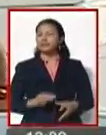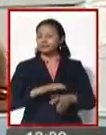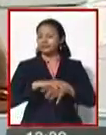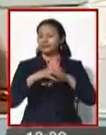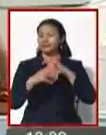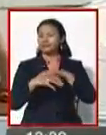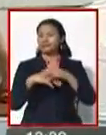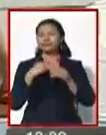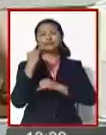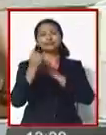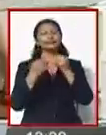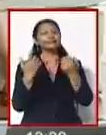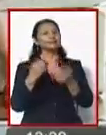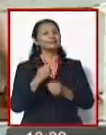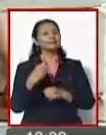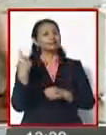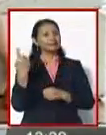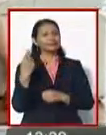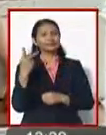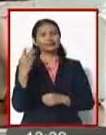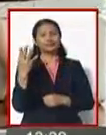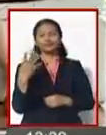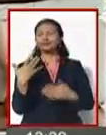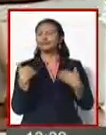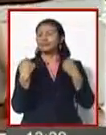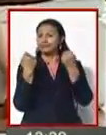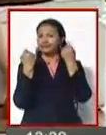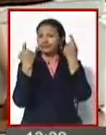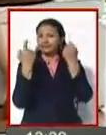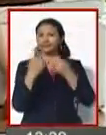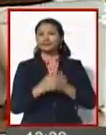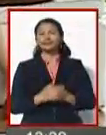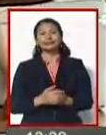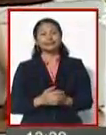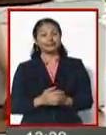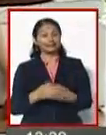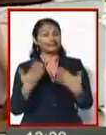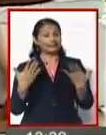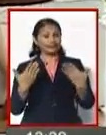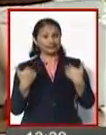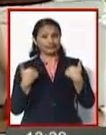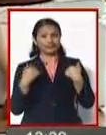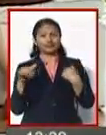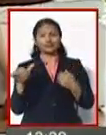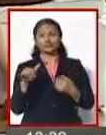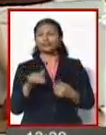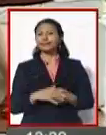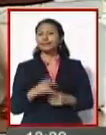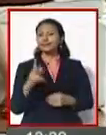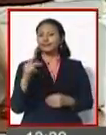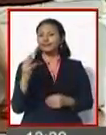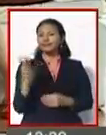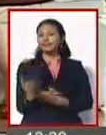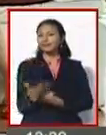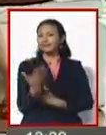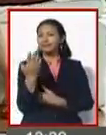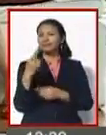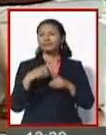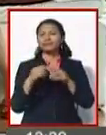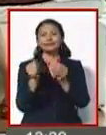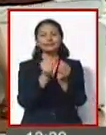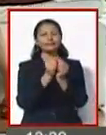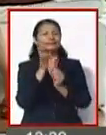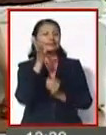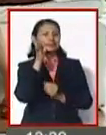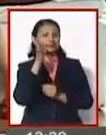Boxeo internacional este fin de semana, y es que siempre la Red Bolivisión tiene muchas sorpresas. Claro que sí, como las tuvo ahora, por supuesto, en la revista del día,